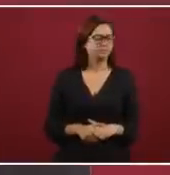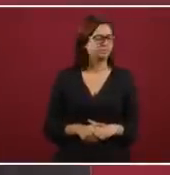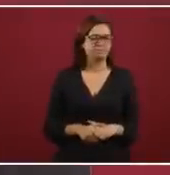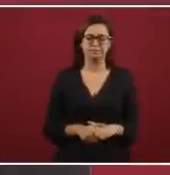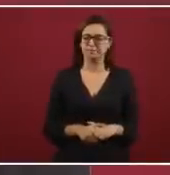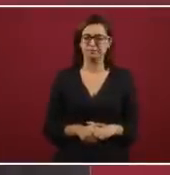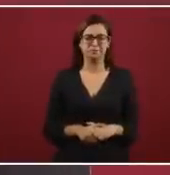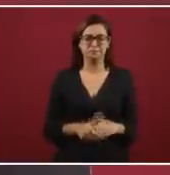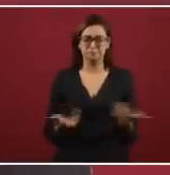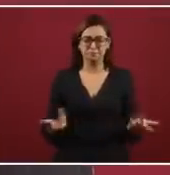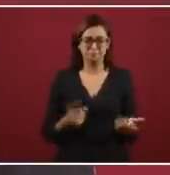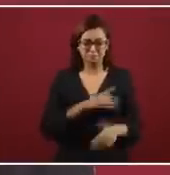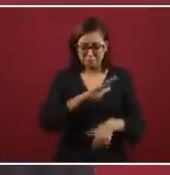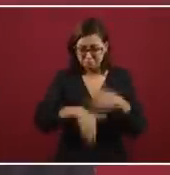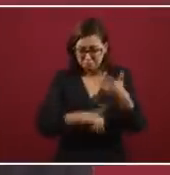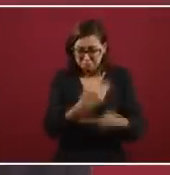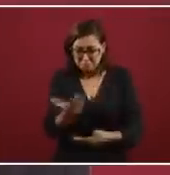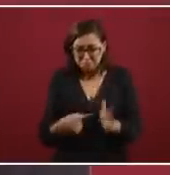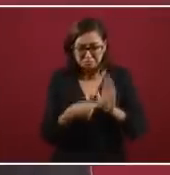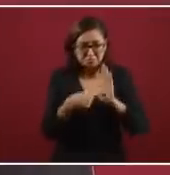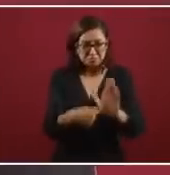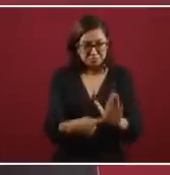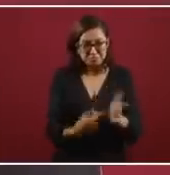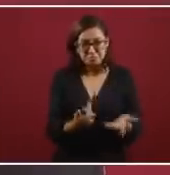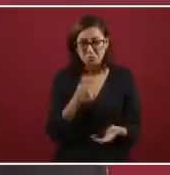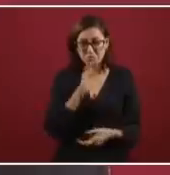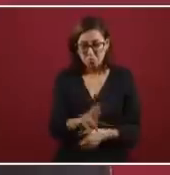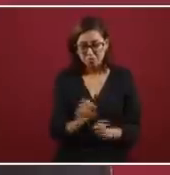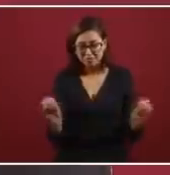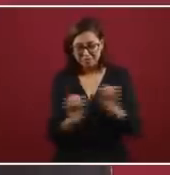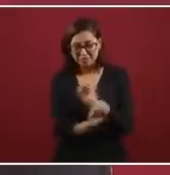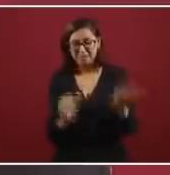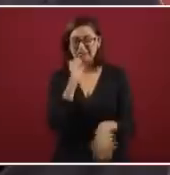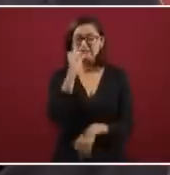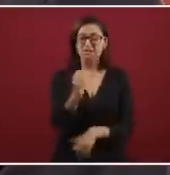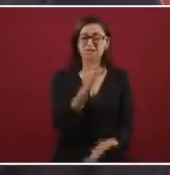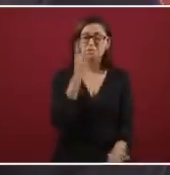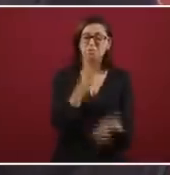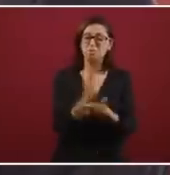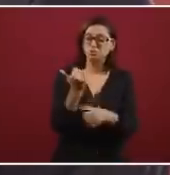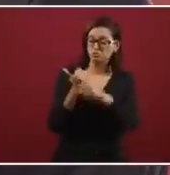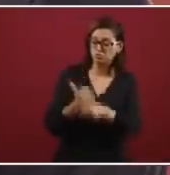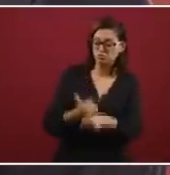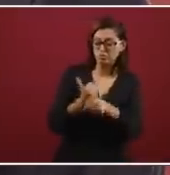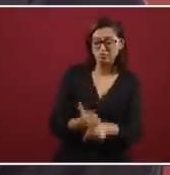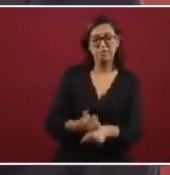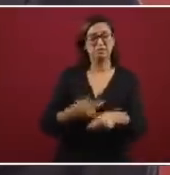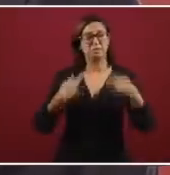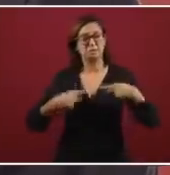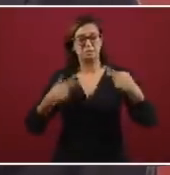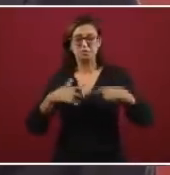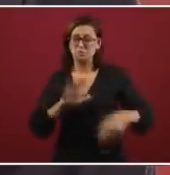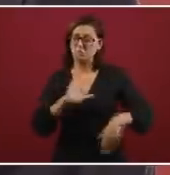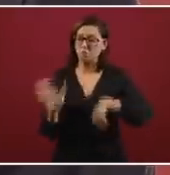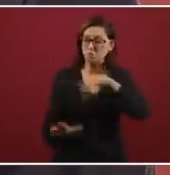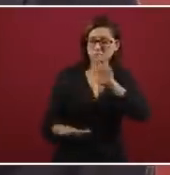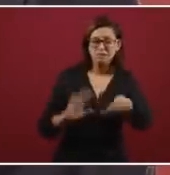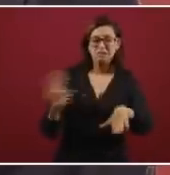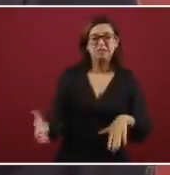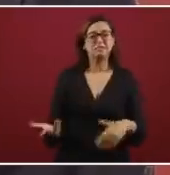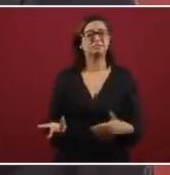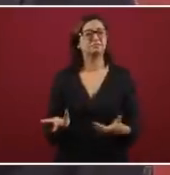hubo resultados. Lo que hubo fue sufrimiento, hasta perdieron la vida personas.